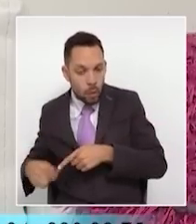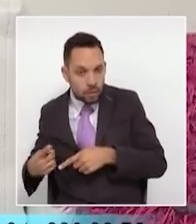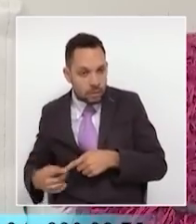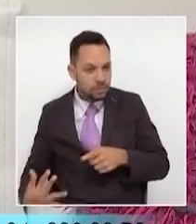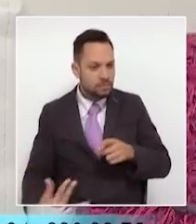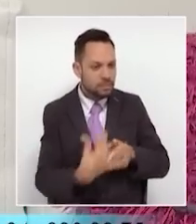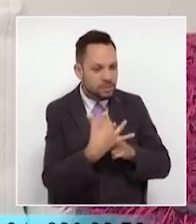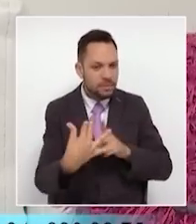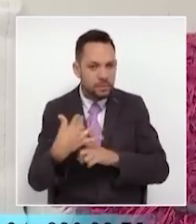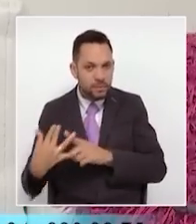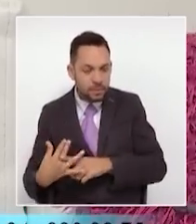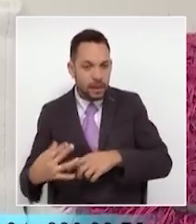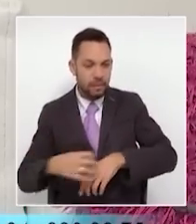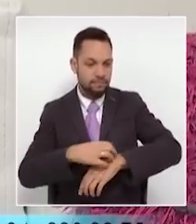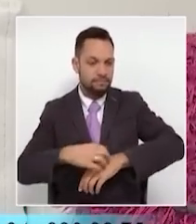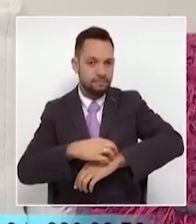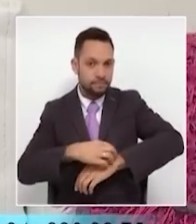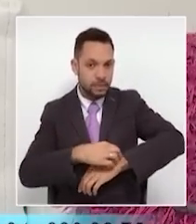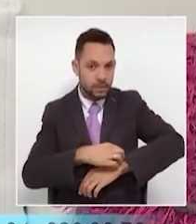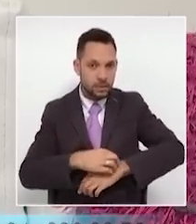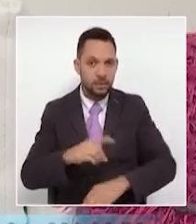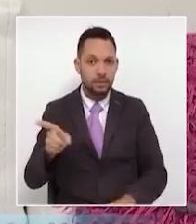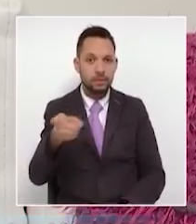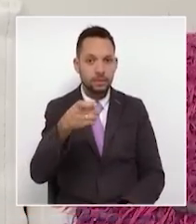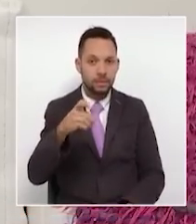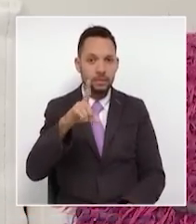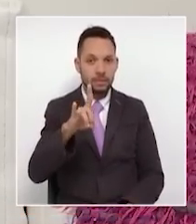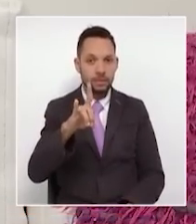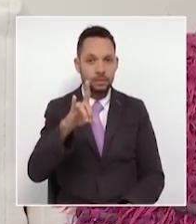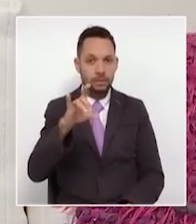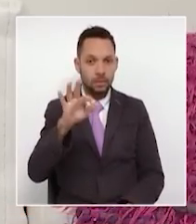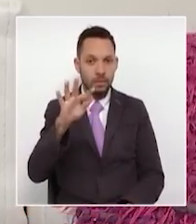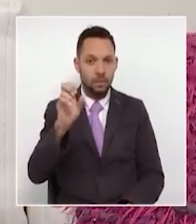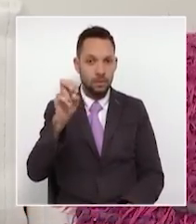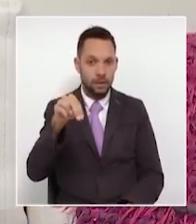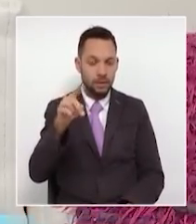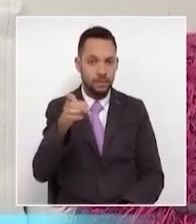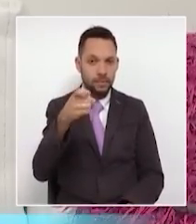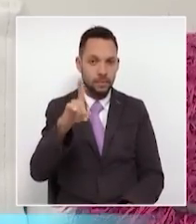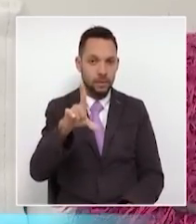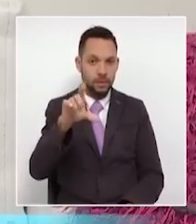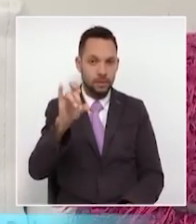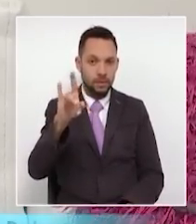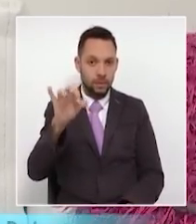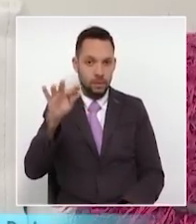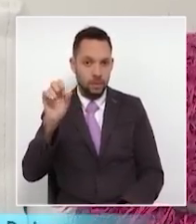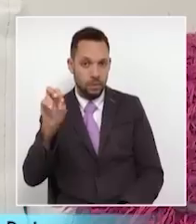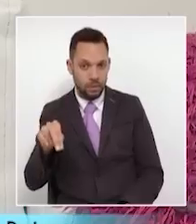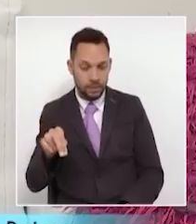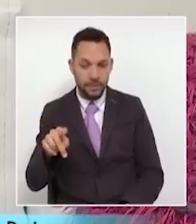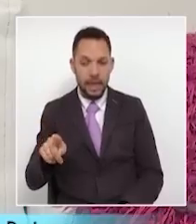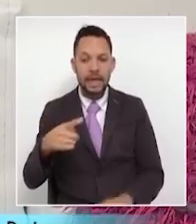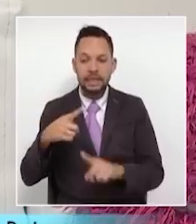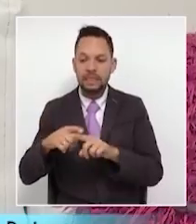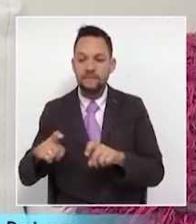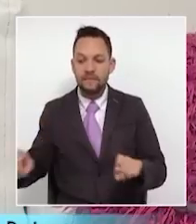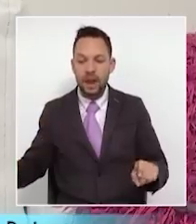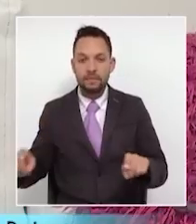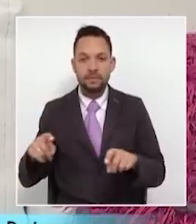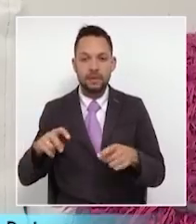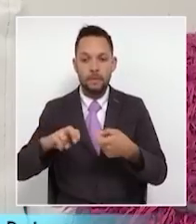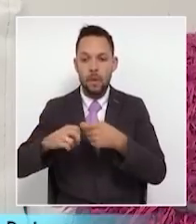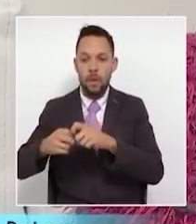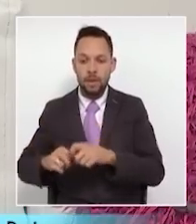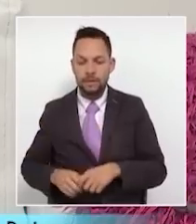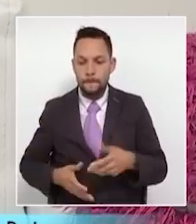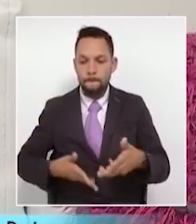alergias e intolerancias al gluten el gluten para muchas personas es un agente desconocido que en muchos casos